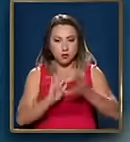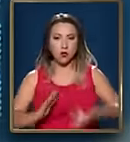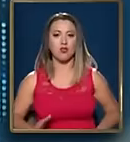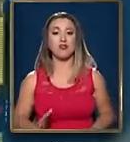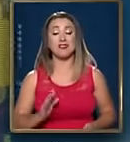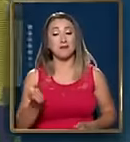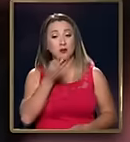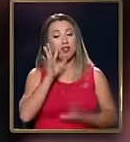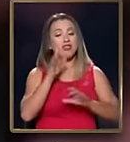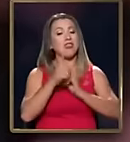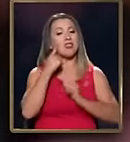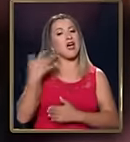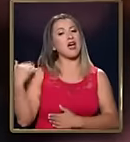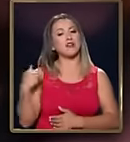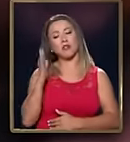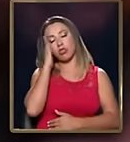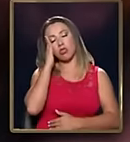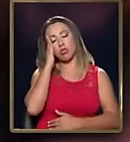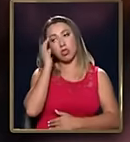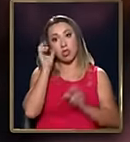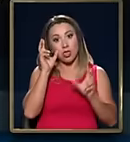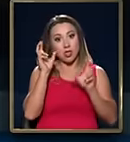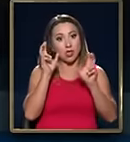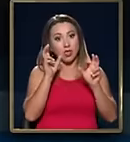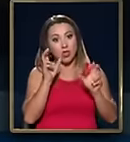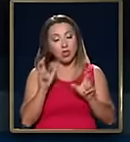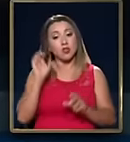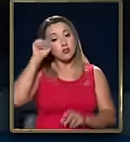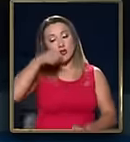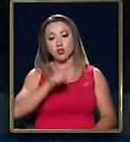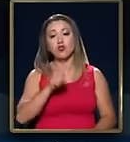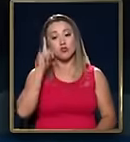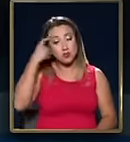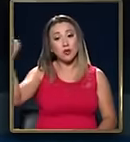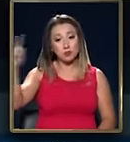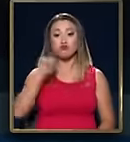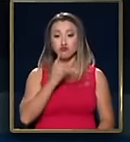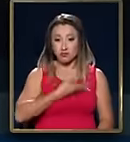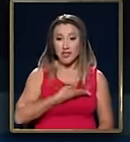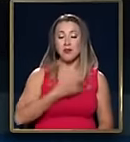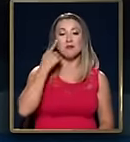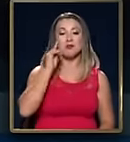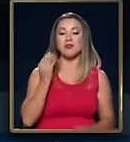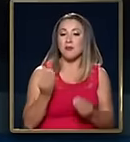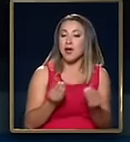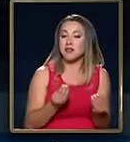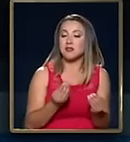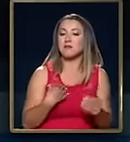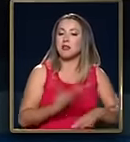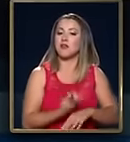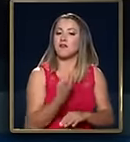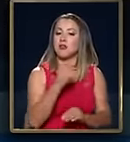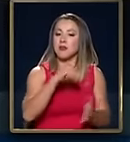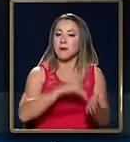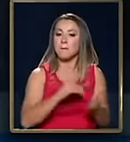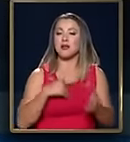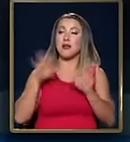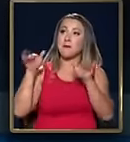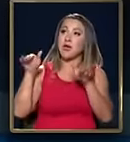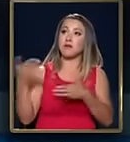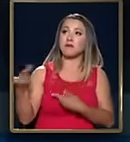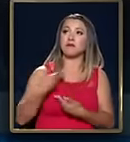Me contó que hace 10 días que no duerme. Le dije, ¿sueño no tenía? No, me dijo, ese sueño tengo. Lo que pasa es que le pedí 20 lucas a mi ángel de la